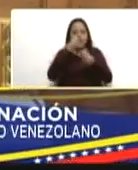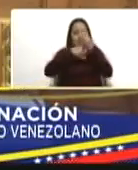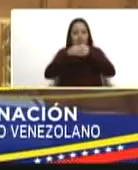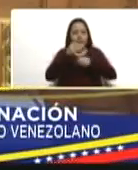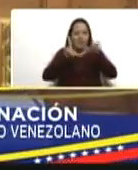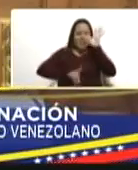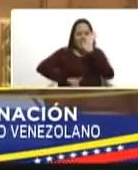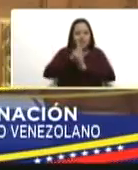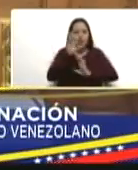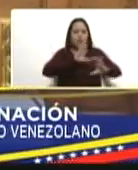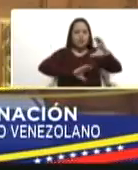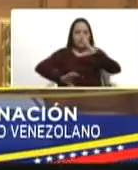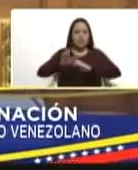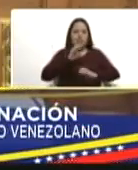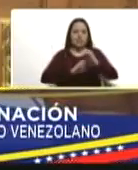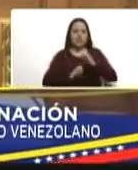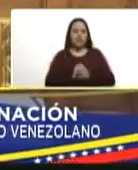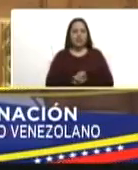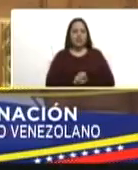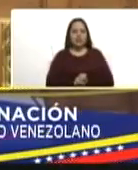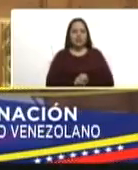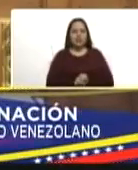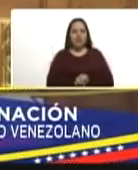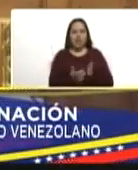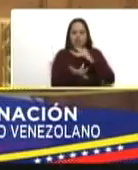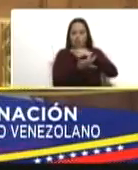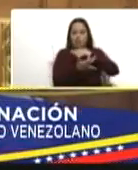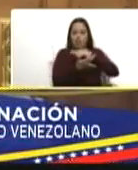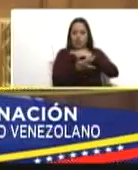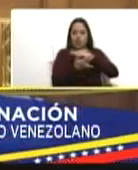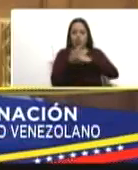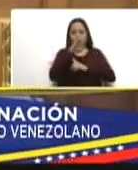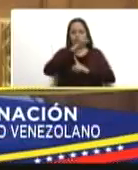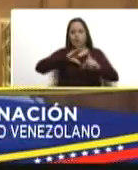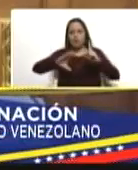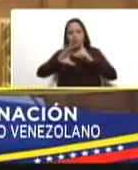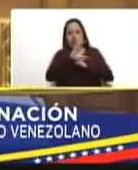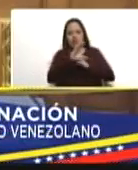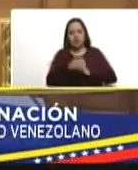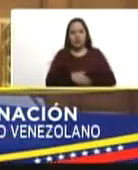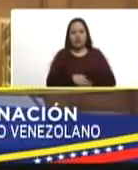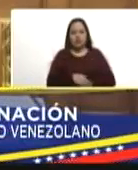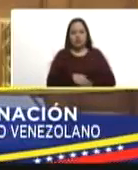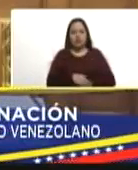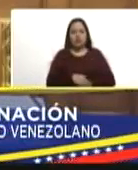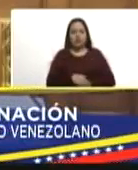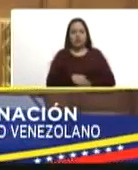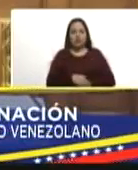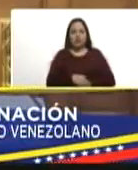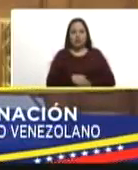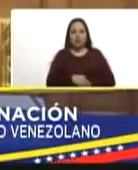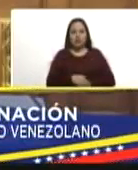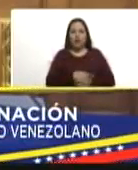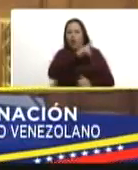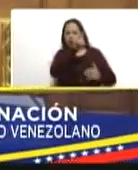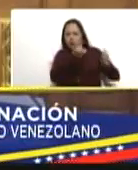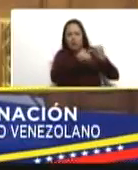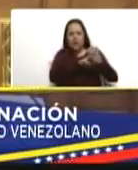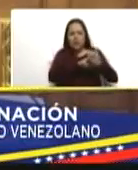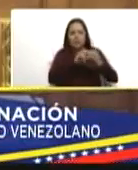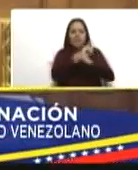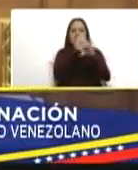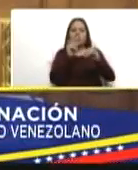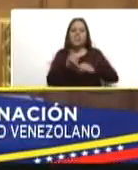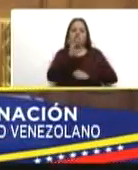el desarrollo científico técnico cultural en suma para la felicidad social que